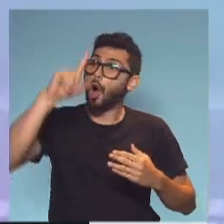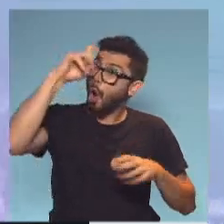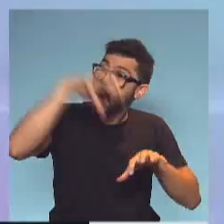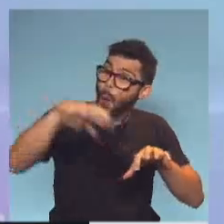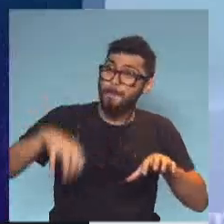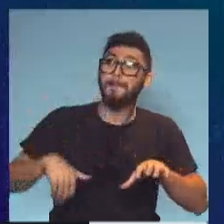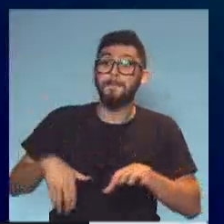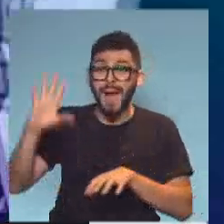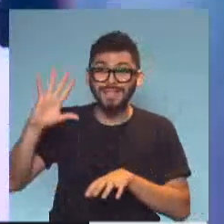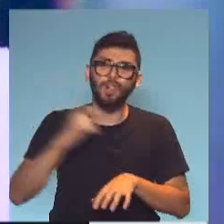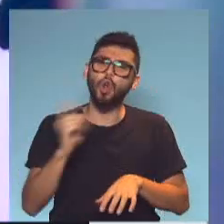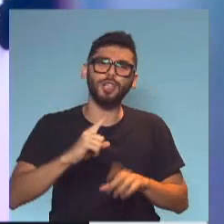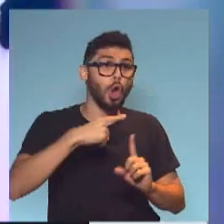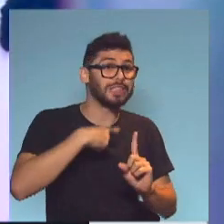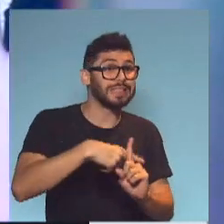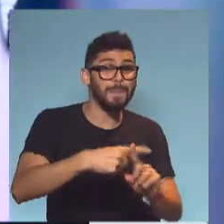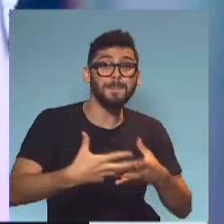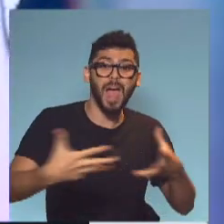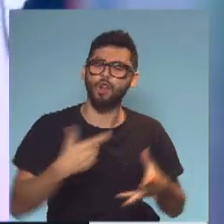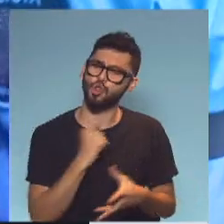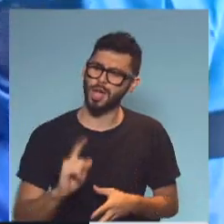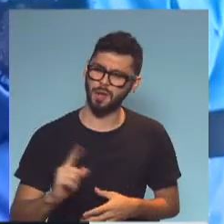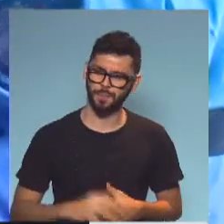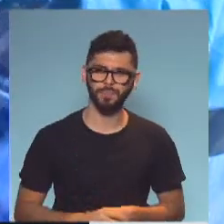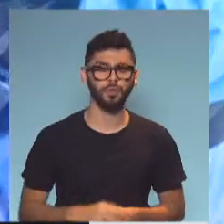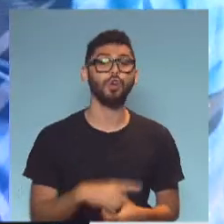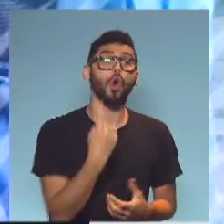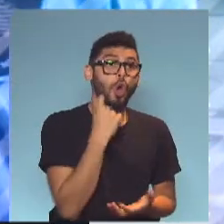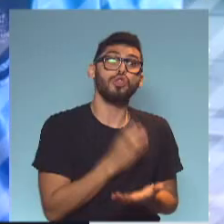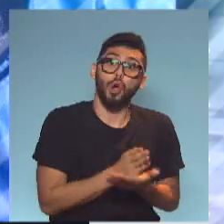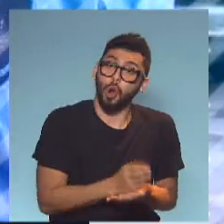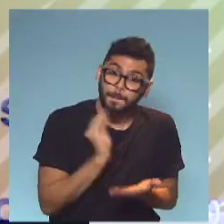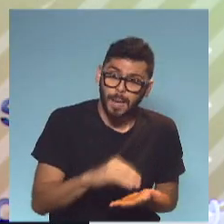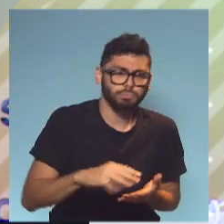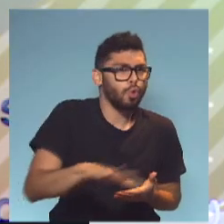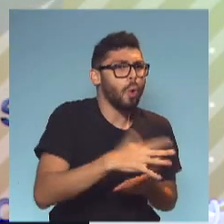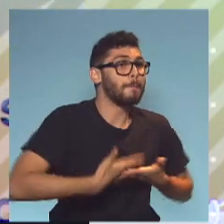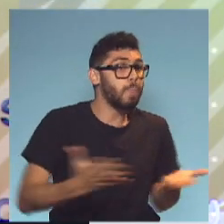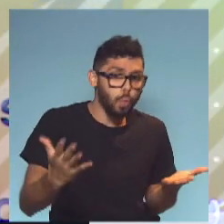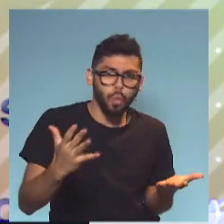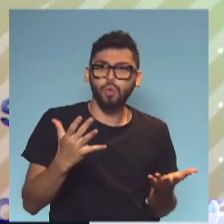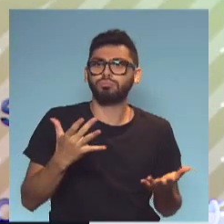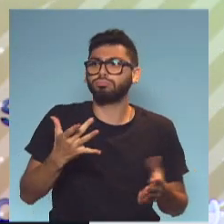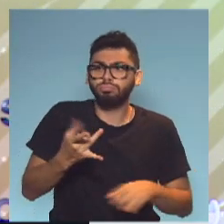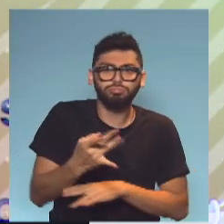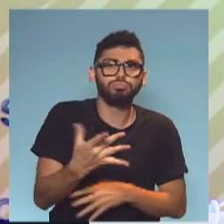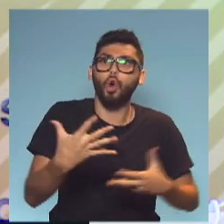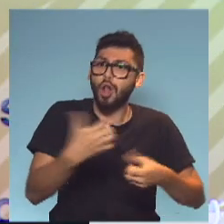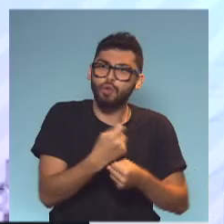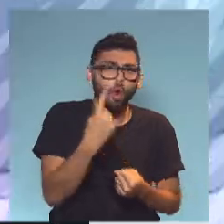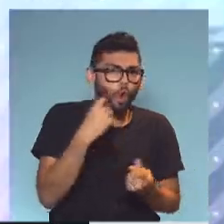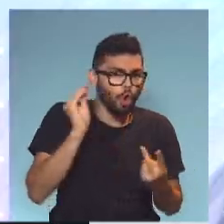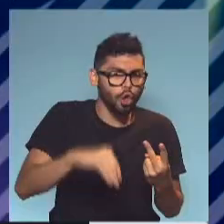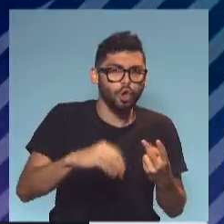ampliar cementerios. Vamos a reforzar los controles en el espacio público, en el transporte, en los